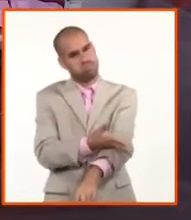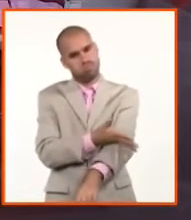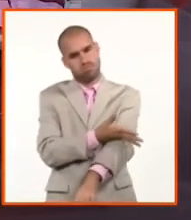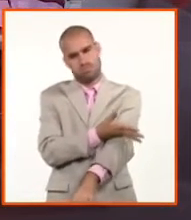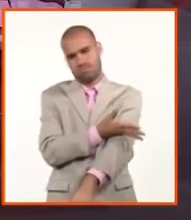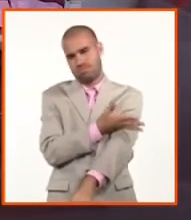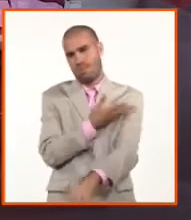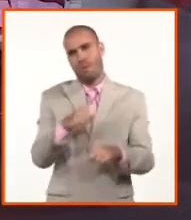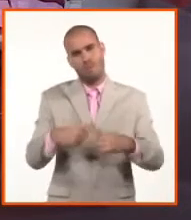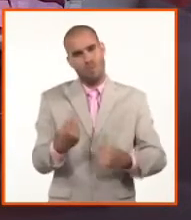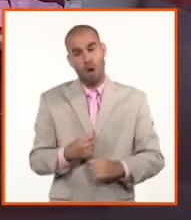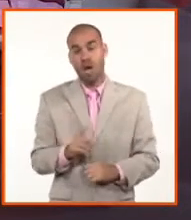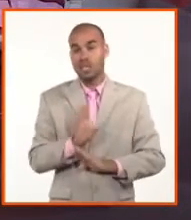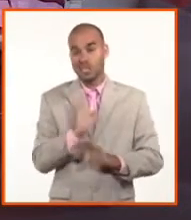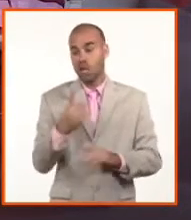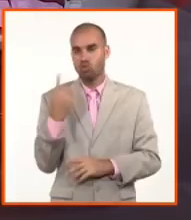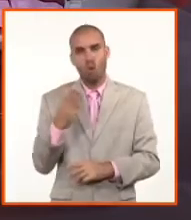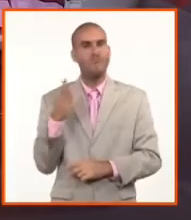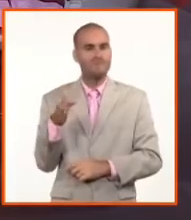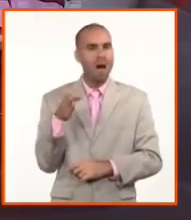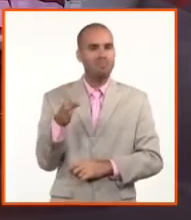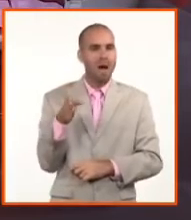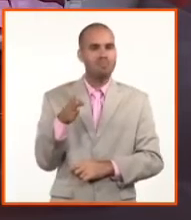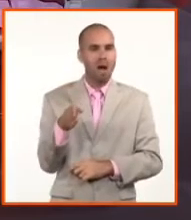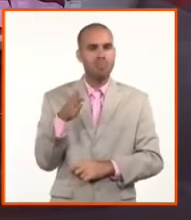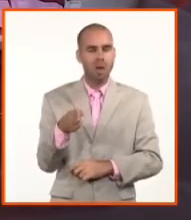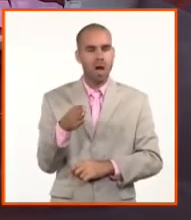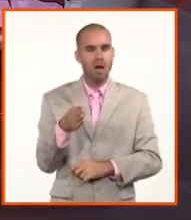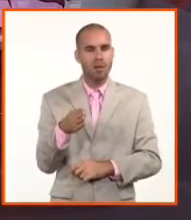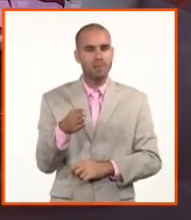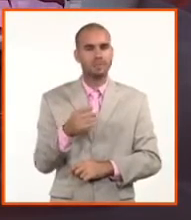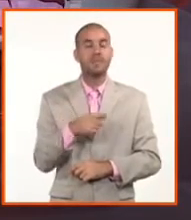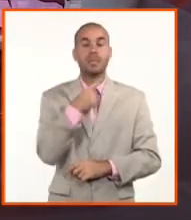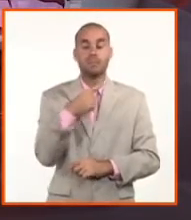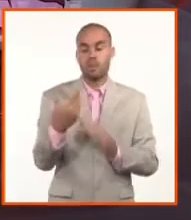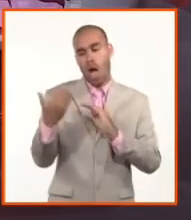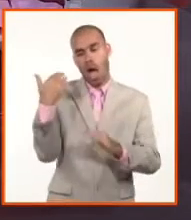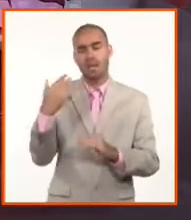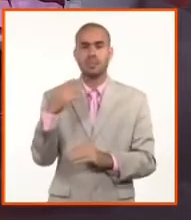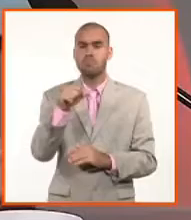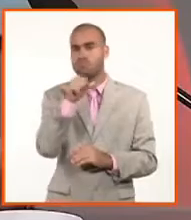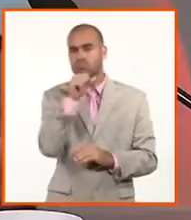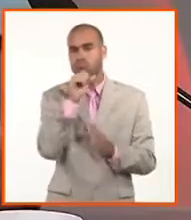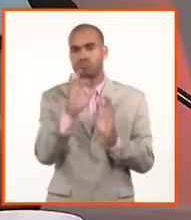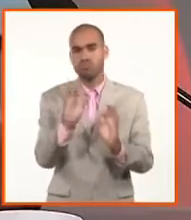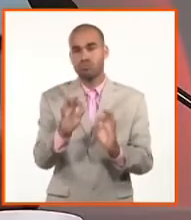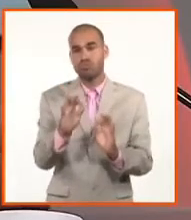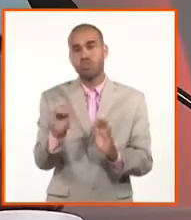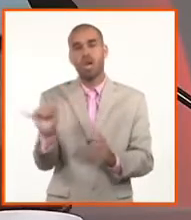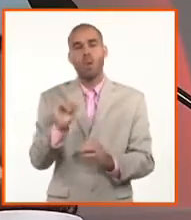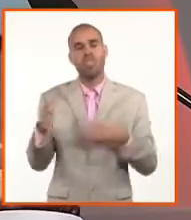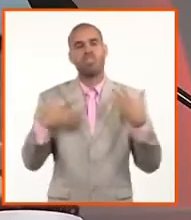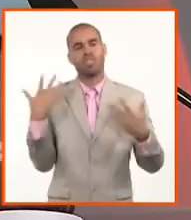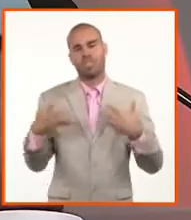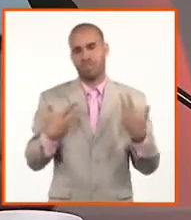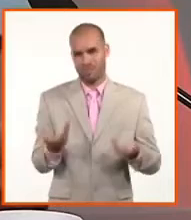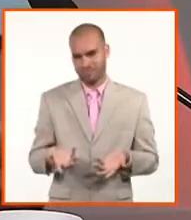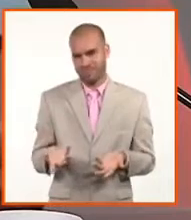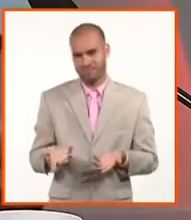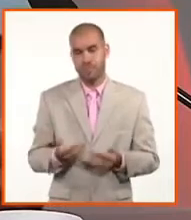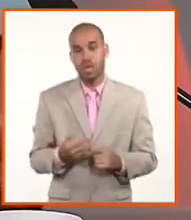de visitarla en varias ocasiones, incluso cuando estaba Esther, que siempre se disfrutaba tanto. Cuando llegamos